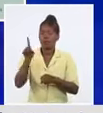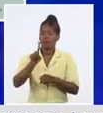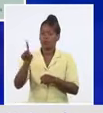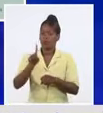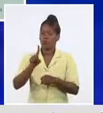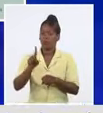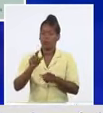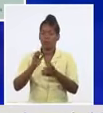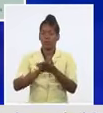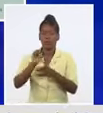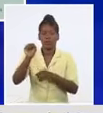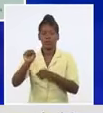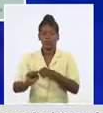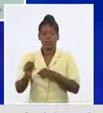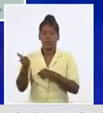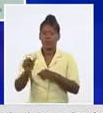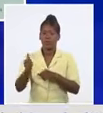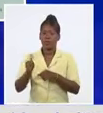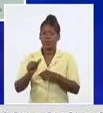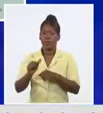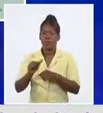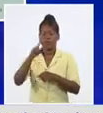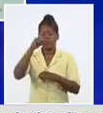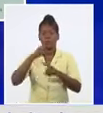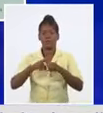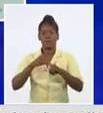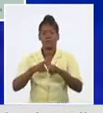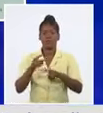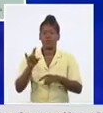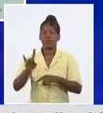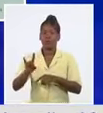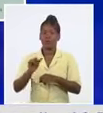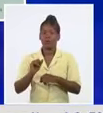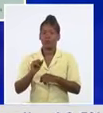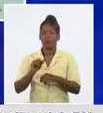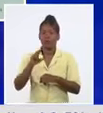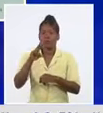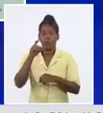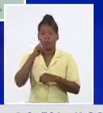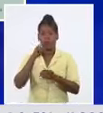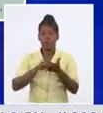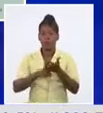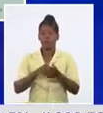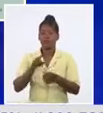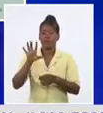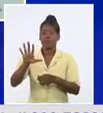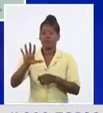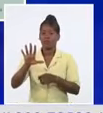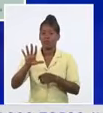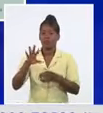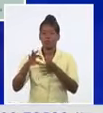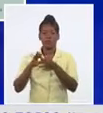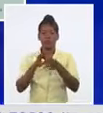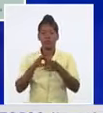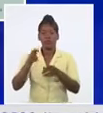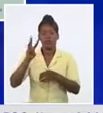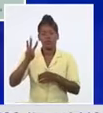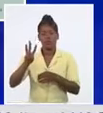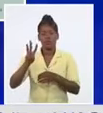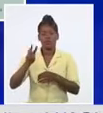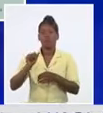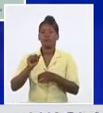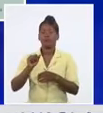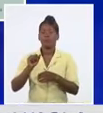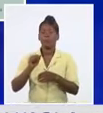Melena del Sur 10, Santa Cruz del Norte 9, Nueva Paz 5, al igual que Güines, Madruga 3, al igual que